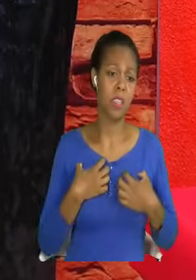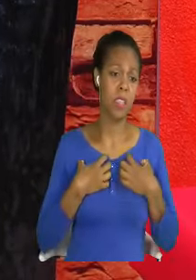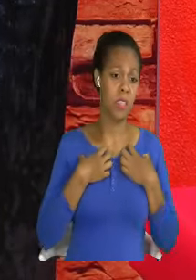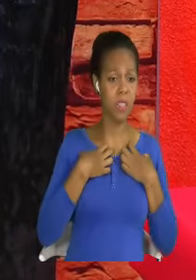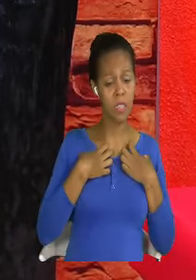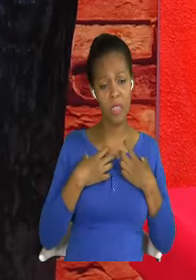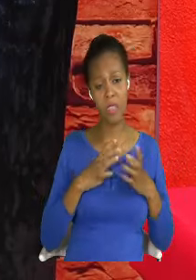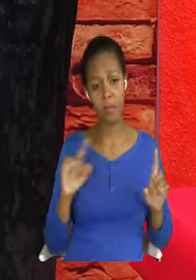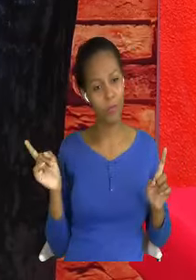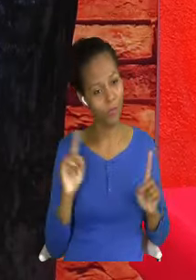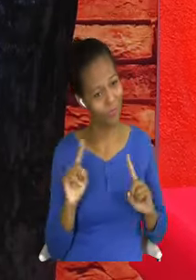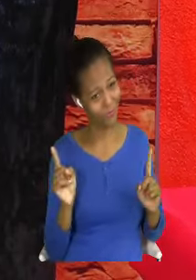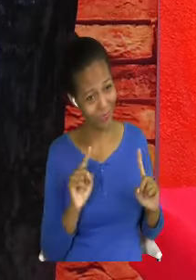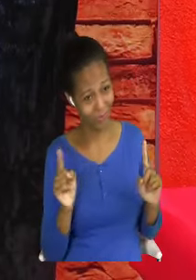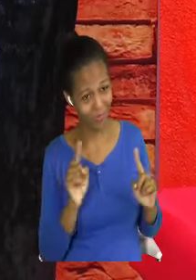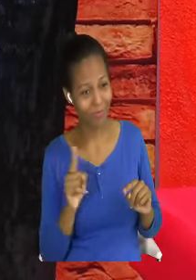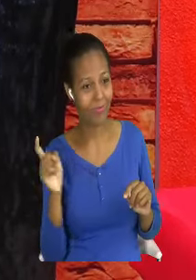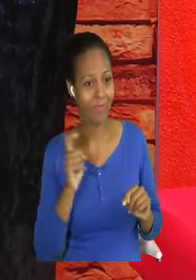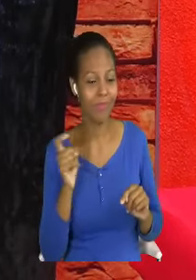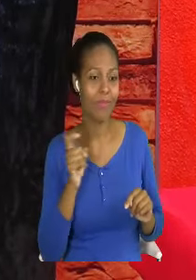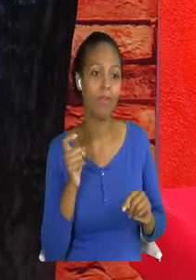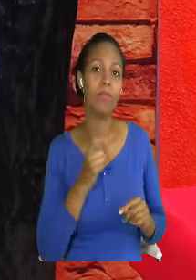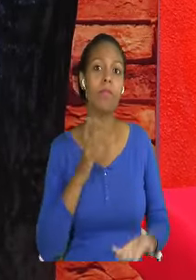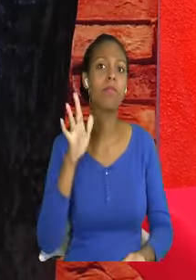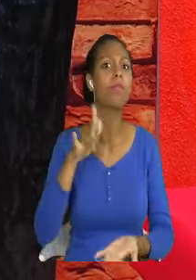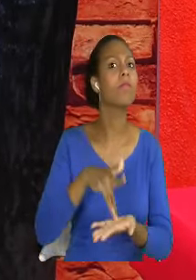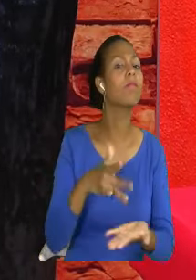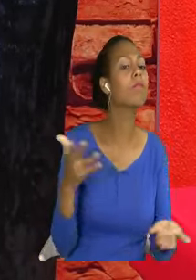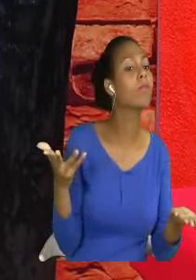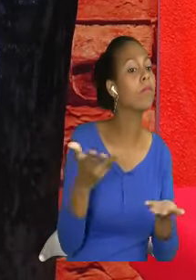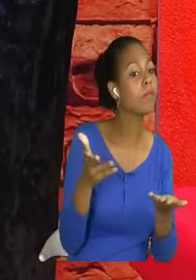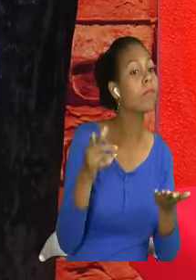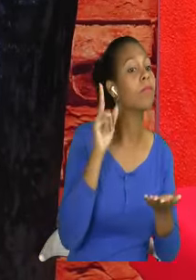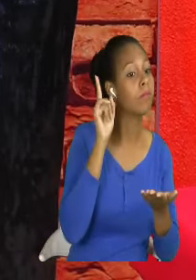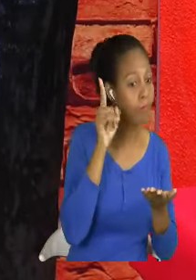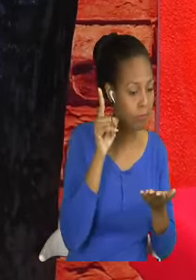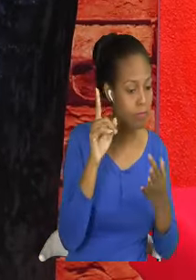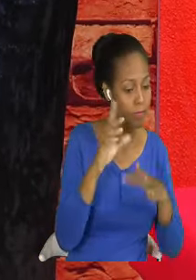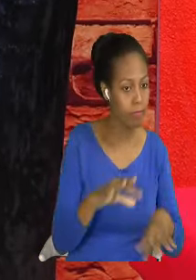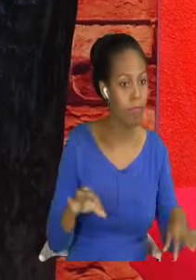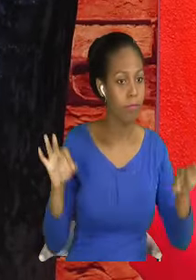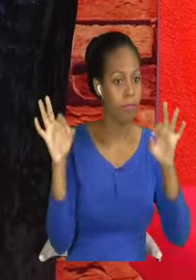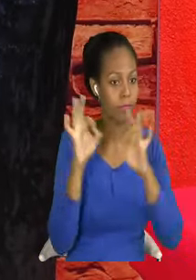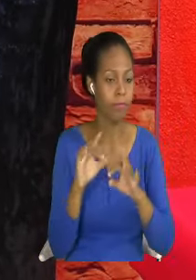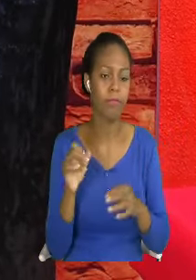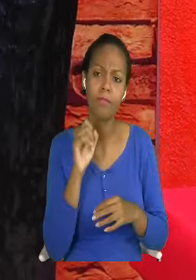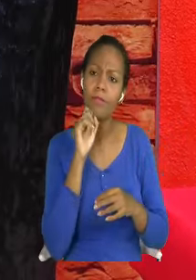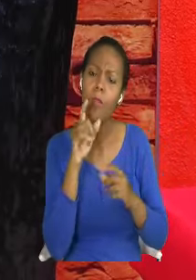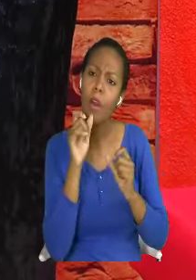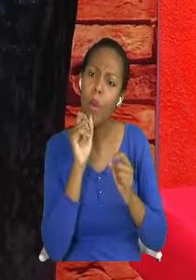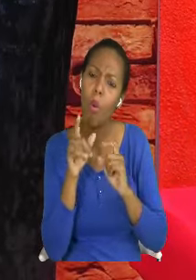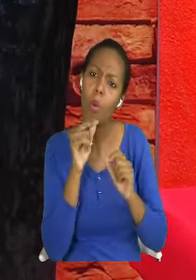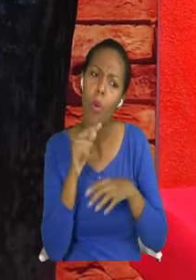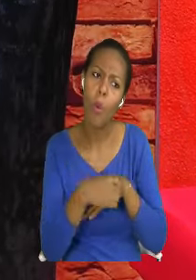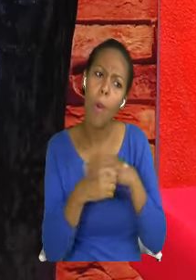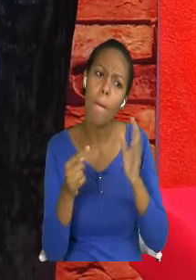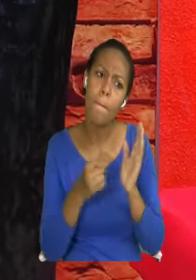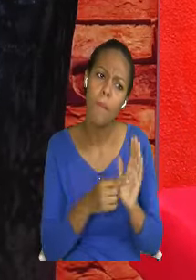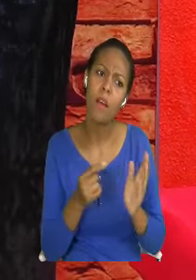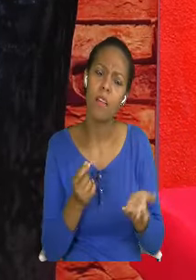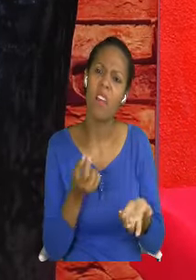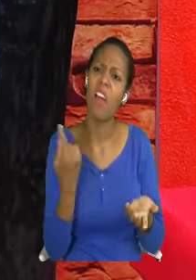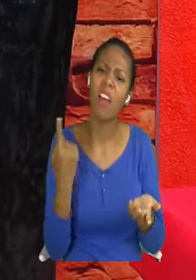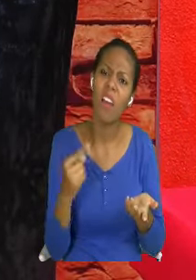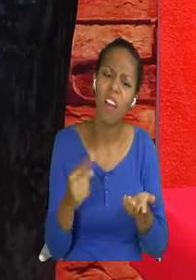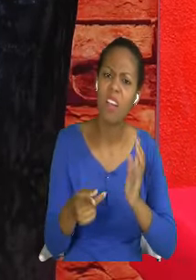que saber en qué sitio se va a hacer la lipólisis láser, preguntar todo cuando van a la valoración, en qué